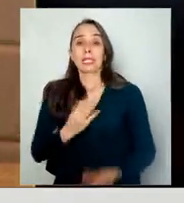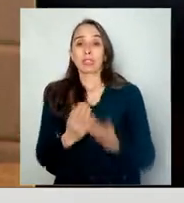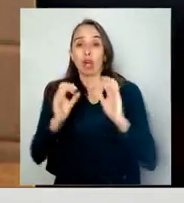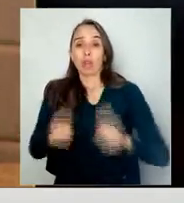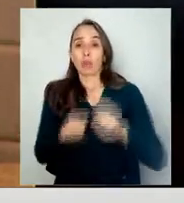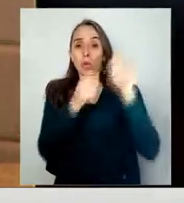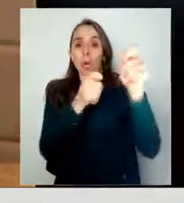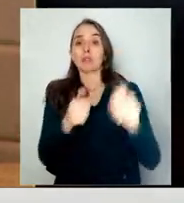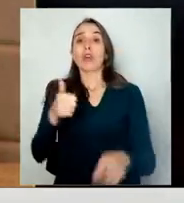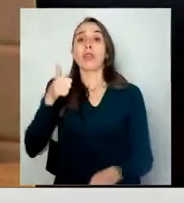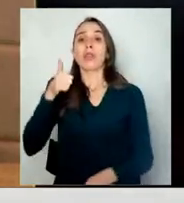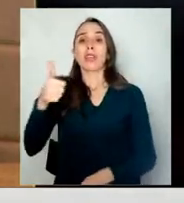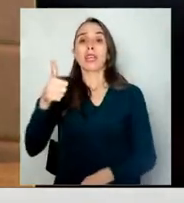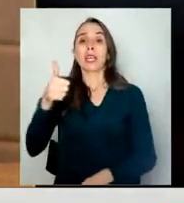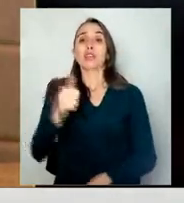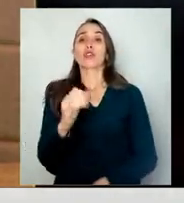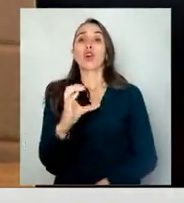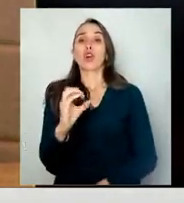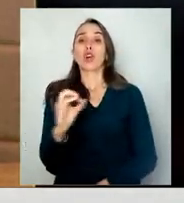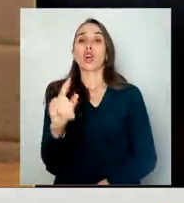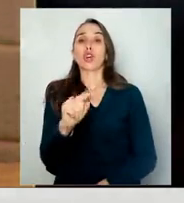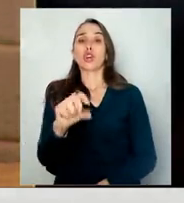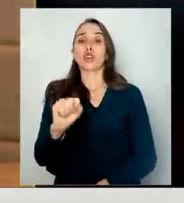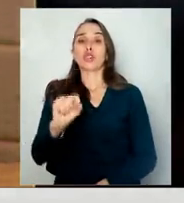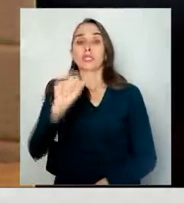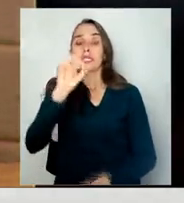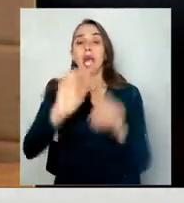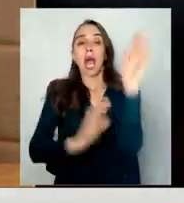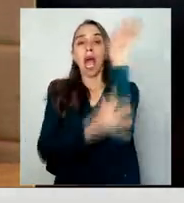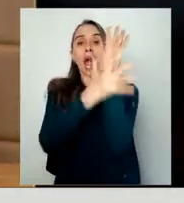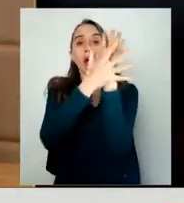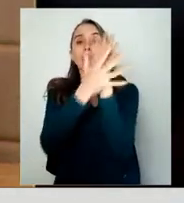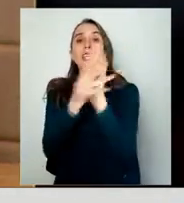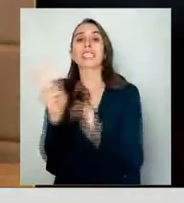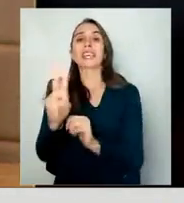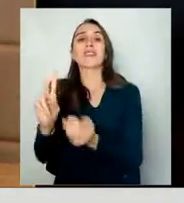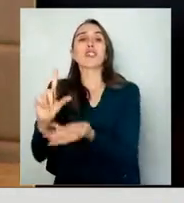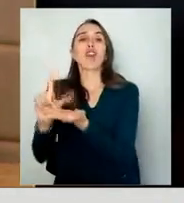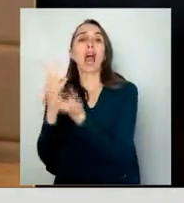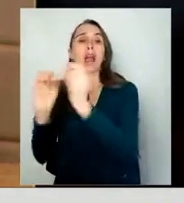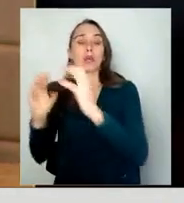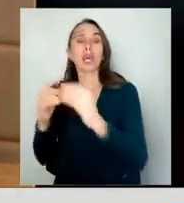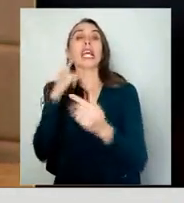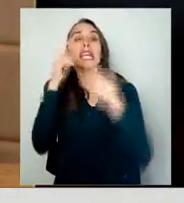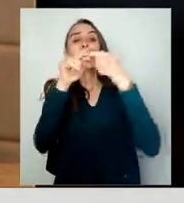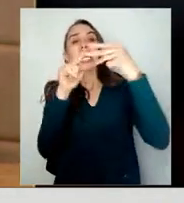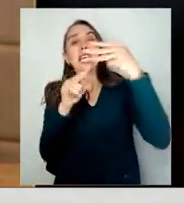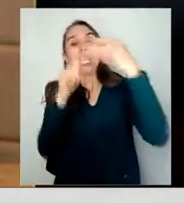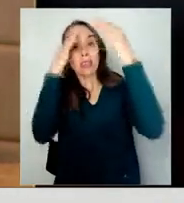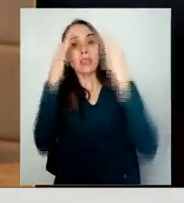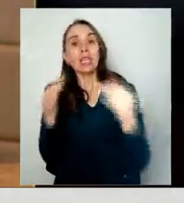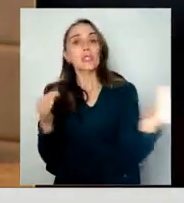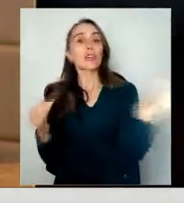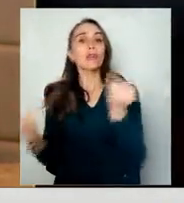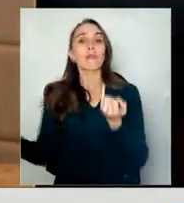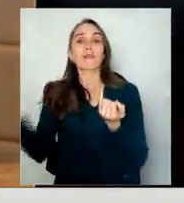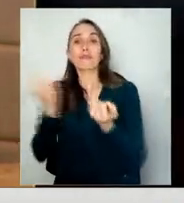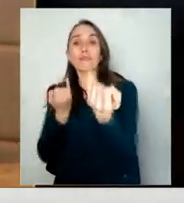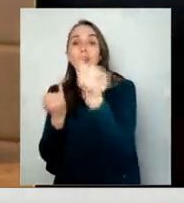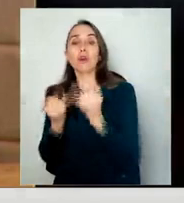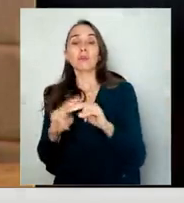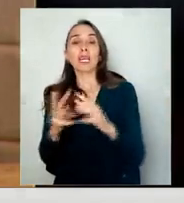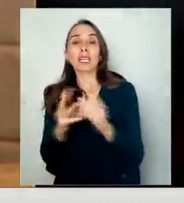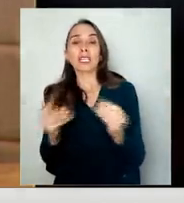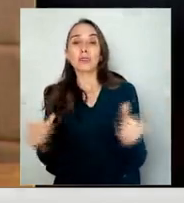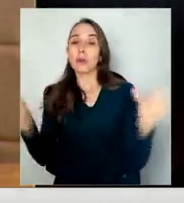ejecutivo de Costa araucanía para que informe a esta cámara Qué medidas se van a adoptar para resolver las pésimas condiciones